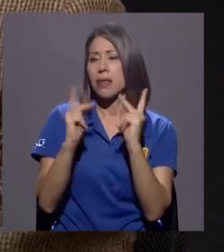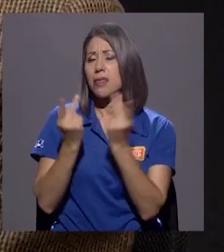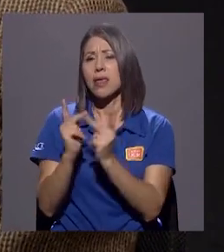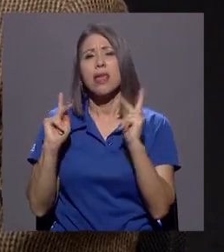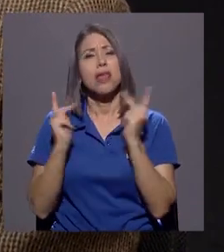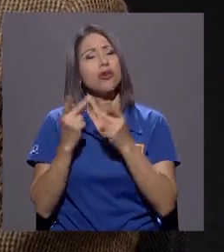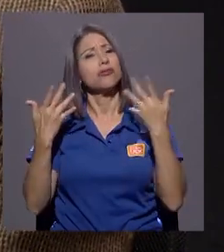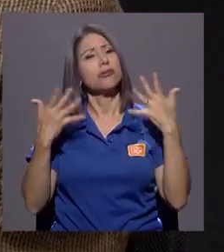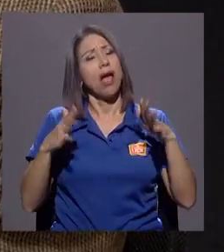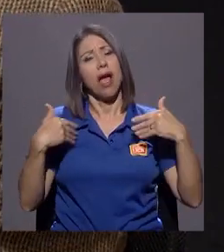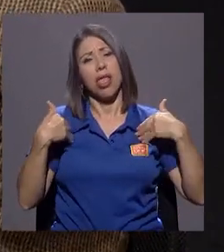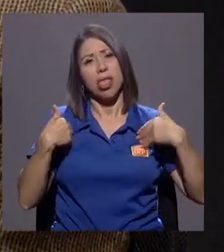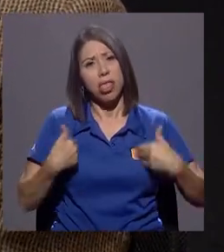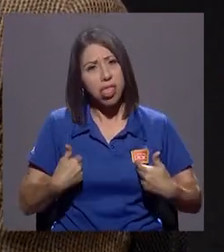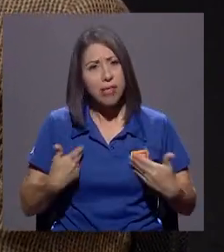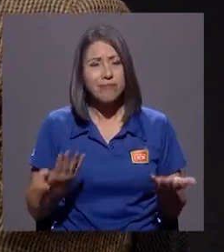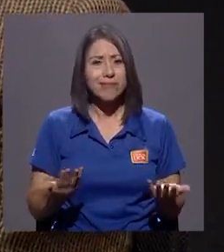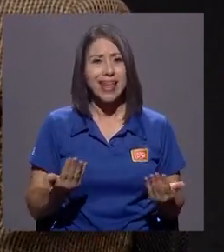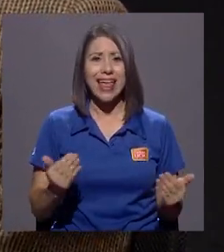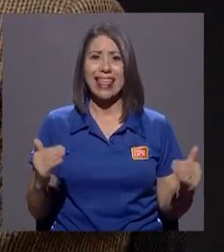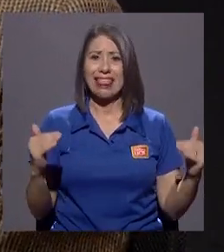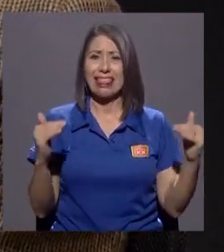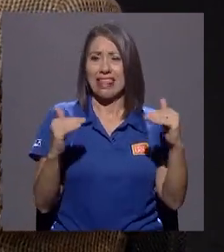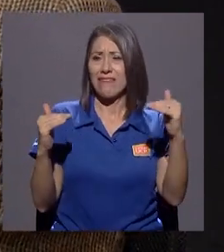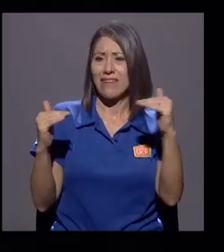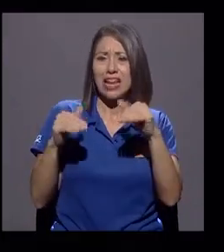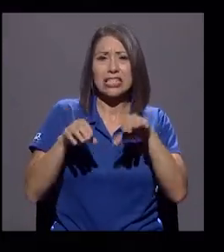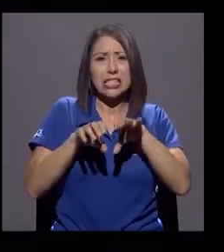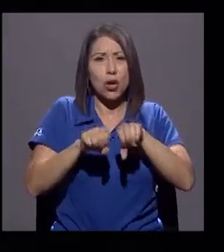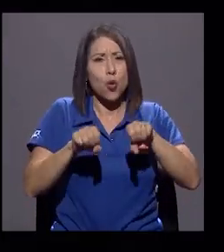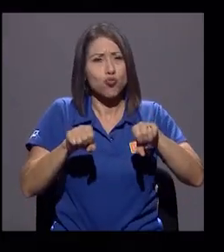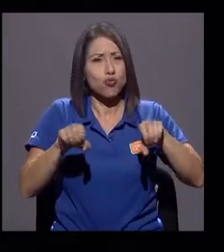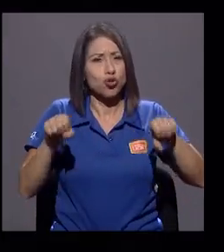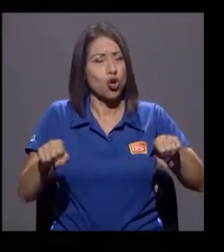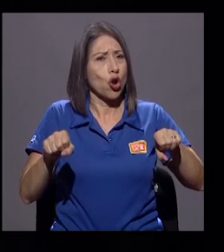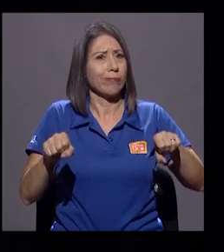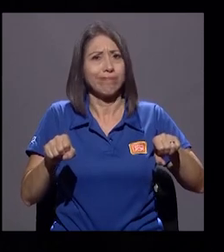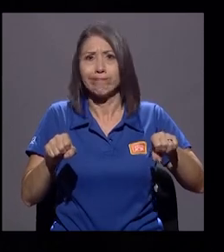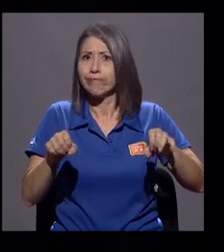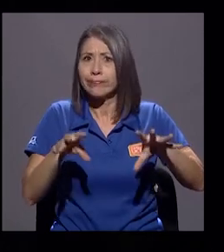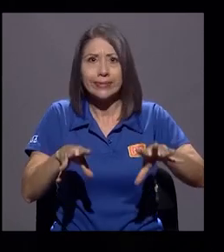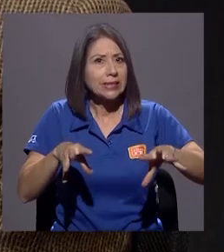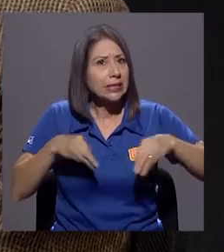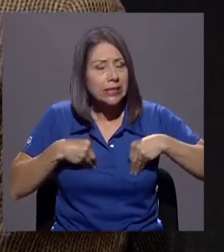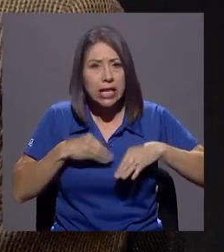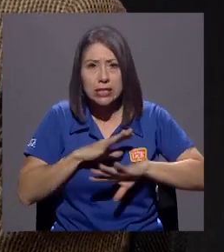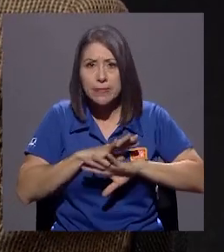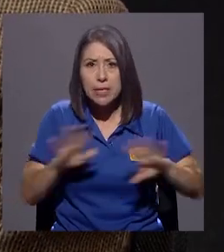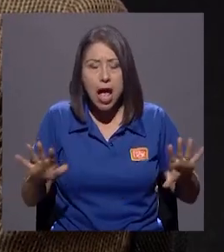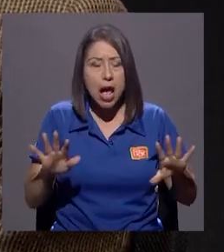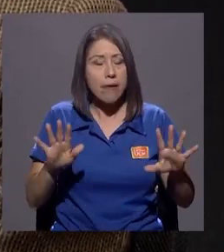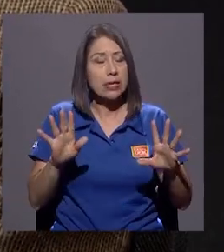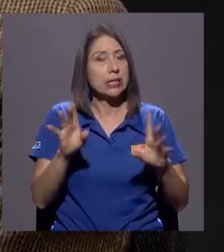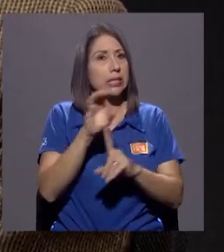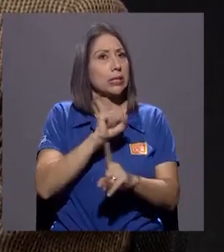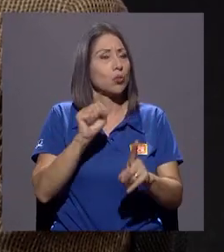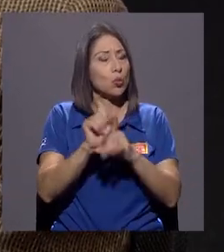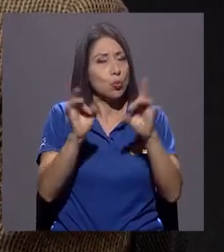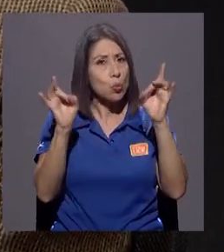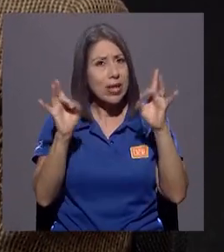desgastados y los niveles de corrupción e inaceptables escandalosos y